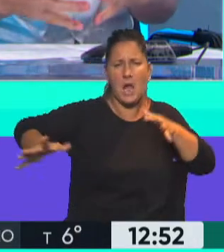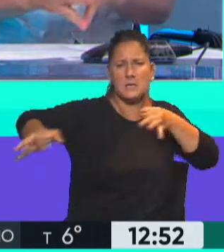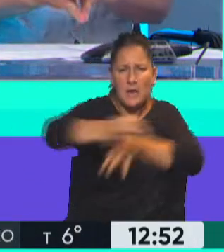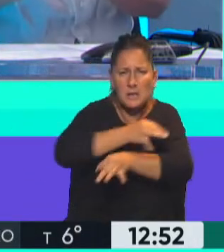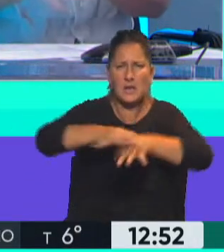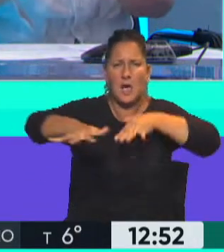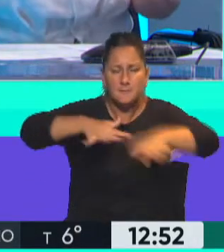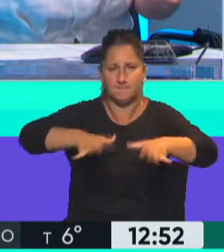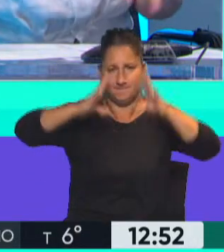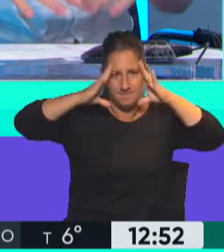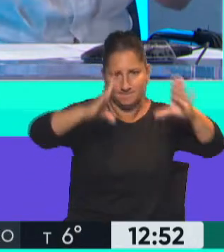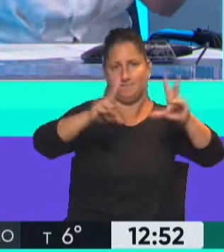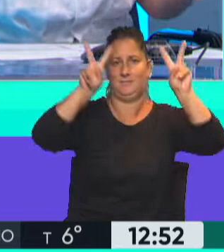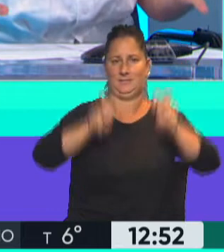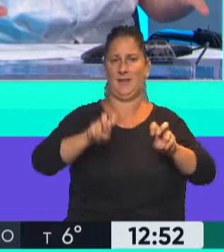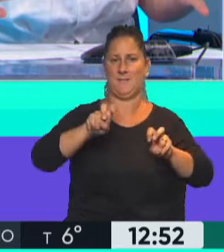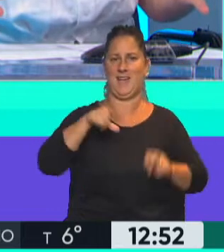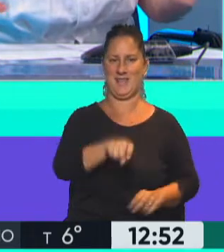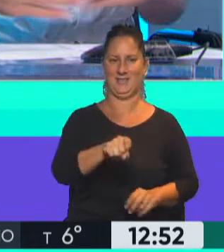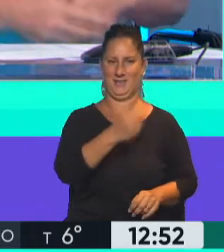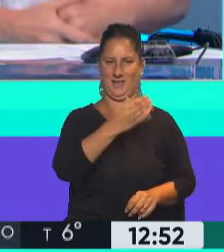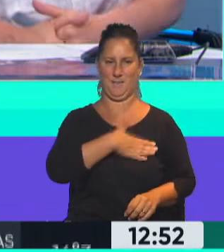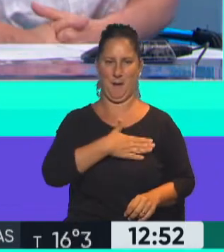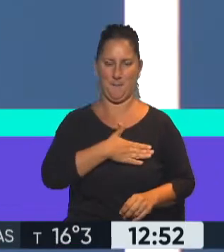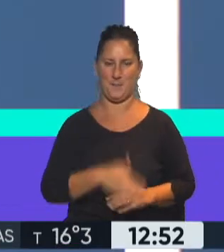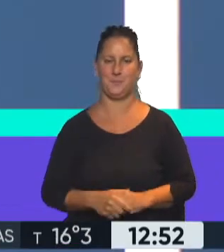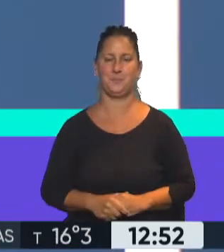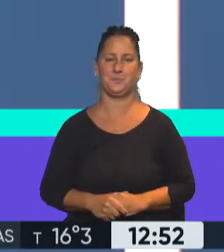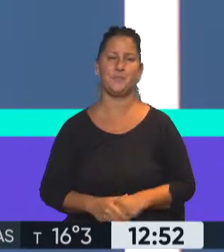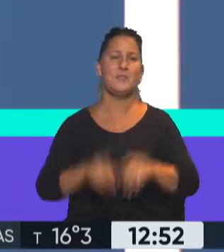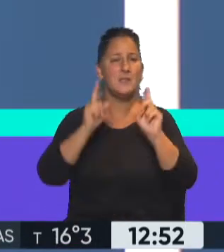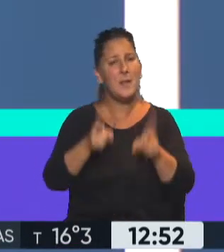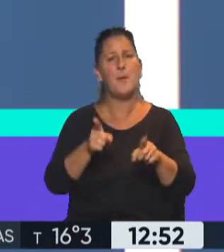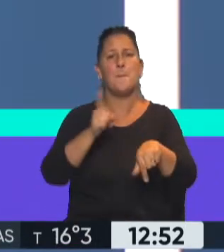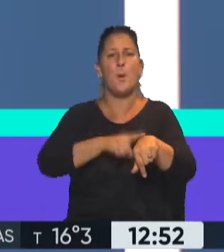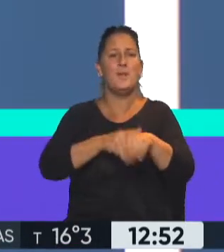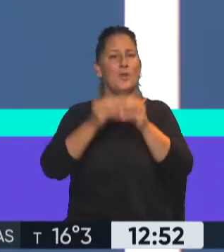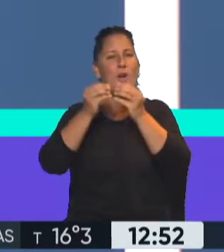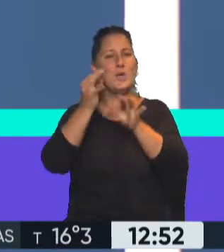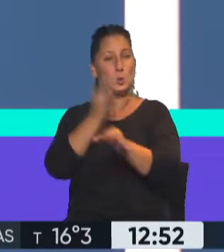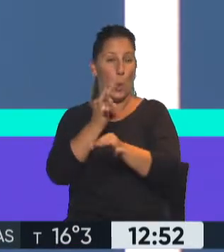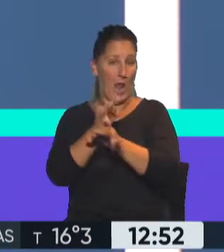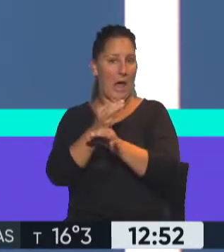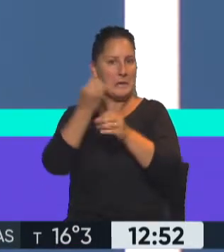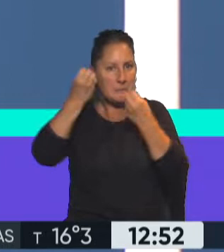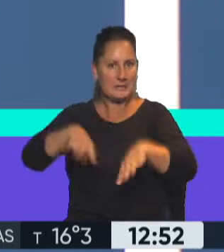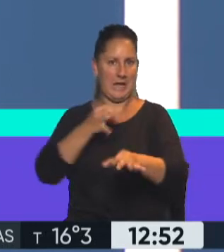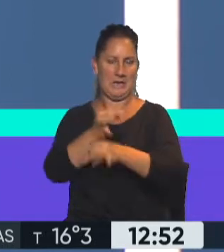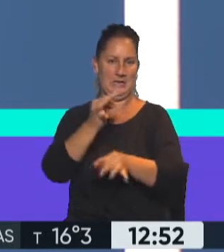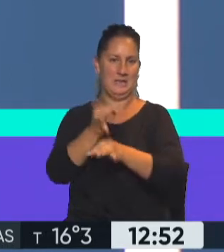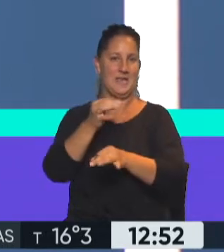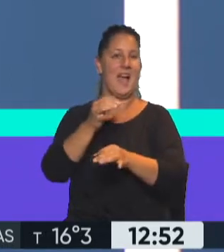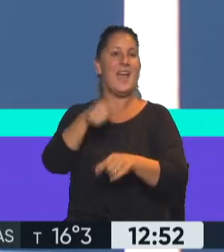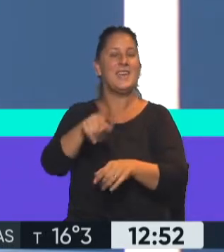encaradas a lo que fue el cáncer de mama entre otras cosas y sobre todo también desde la etapa inicial en la escuela que dio es el acceso más